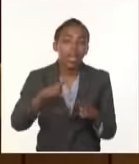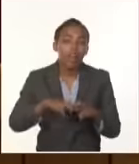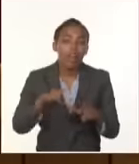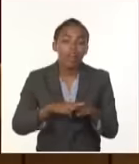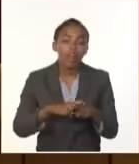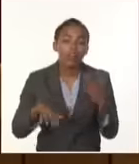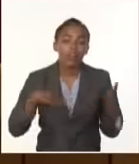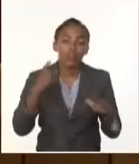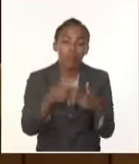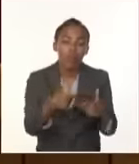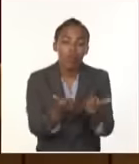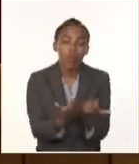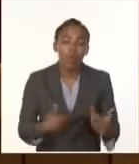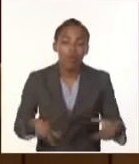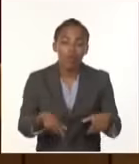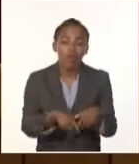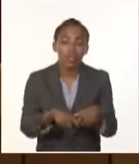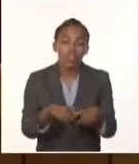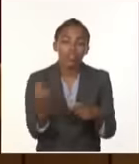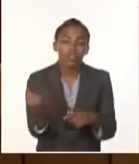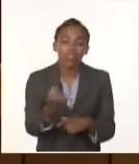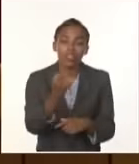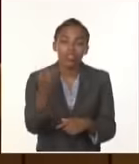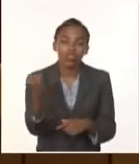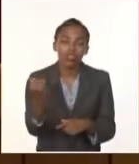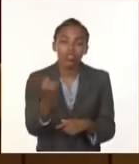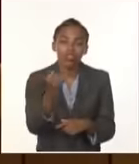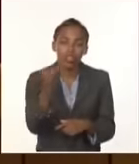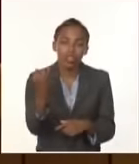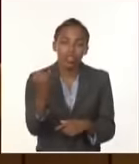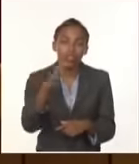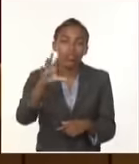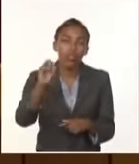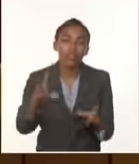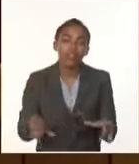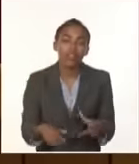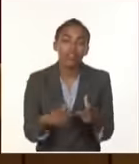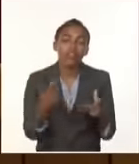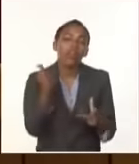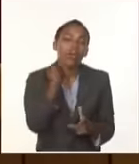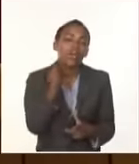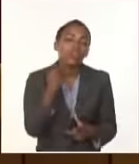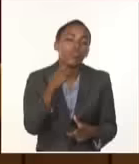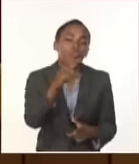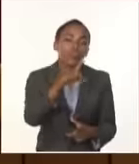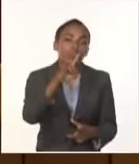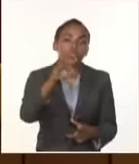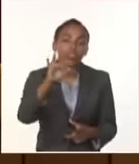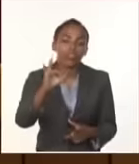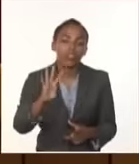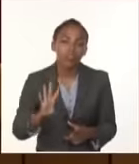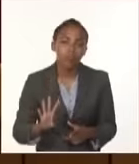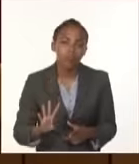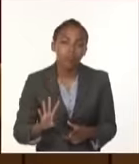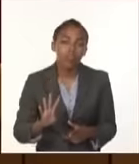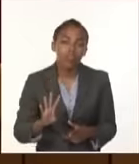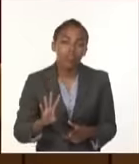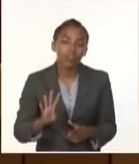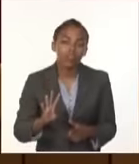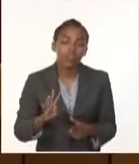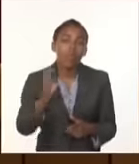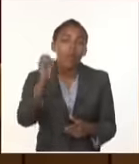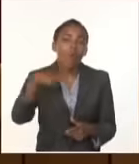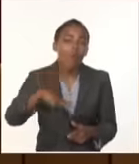para marcar el 50 aniversario de la adopción en mayo en el año 1974 en las Naciones